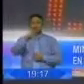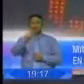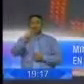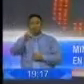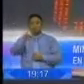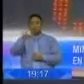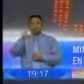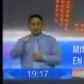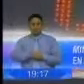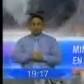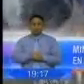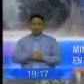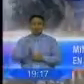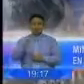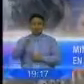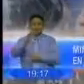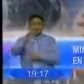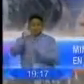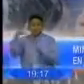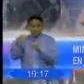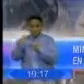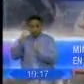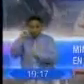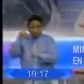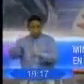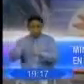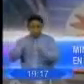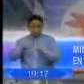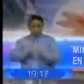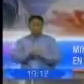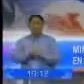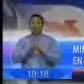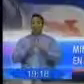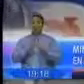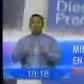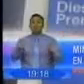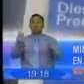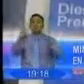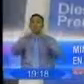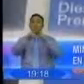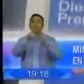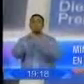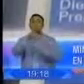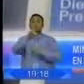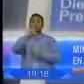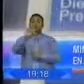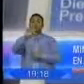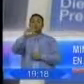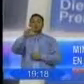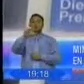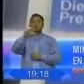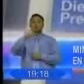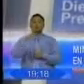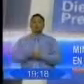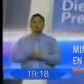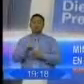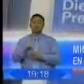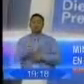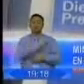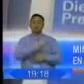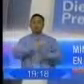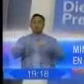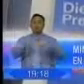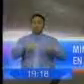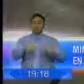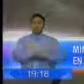a través de un acuerdo interministerial habrían modificado los precios del diésel establecidos por el presidente Lenín